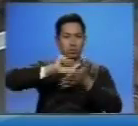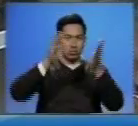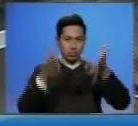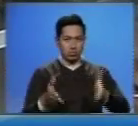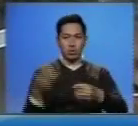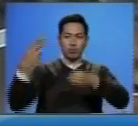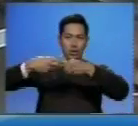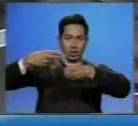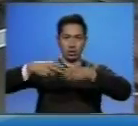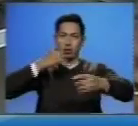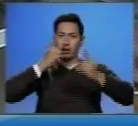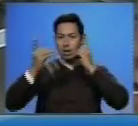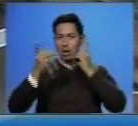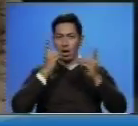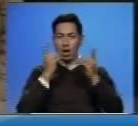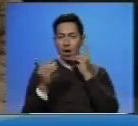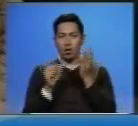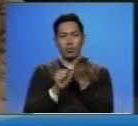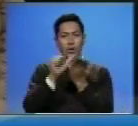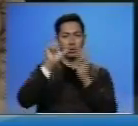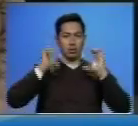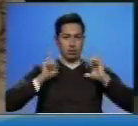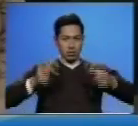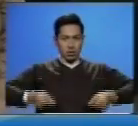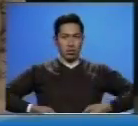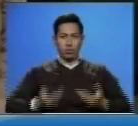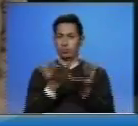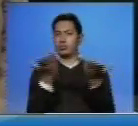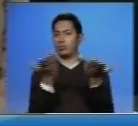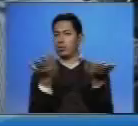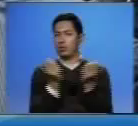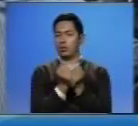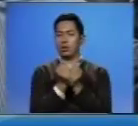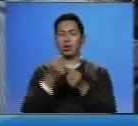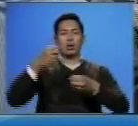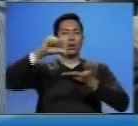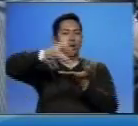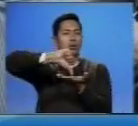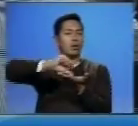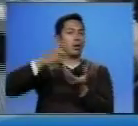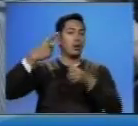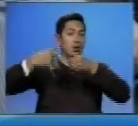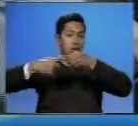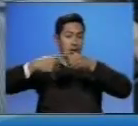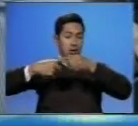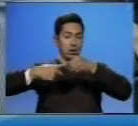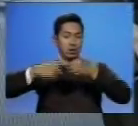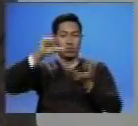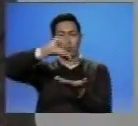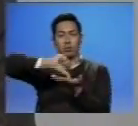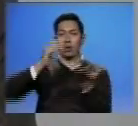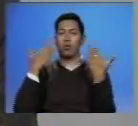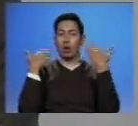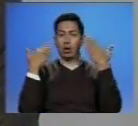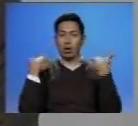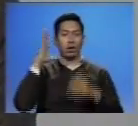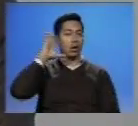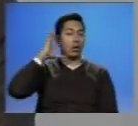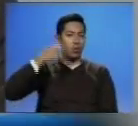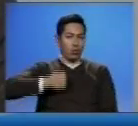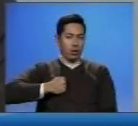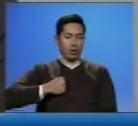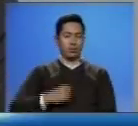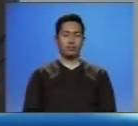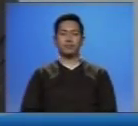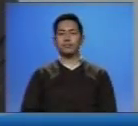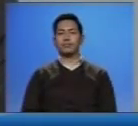en las jornadas de diálogo del Ministerio de Salud que se llevaron a cabo en Quito, Guayaquil y Cuenca. Nos muestra que la gente